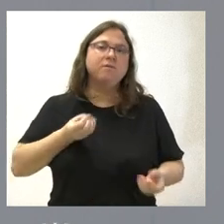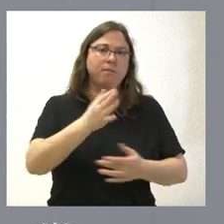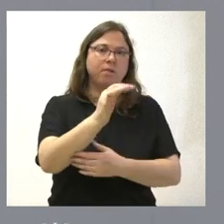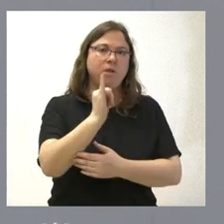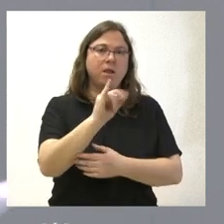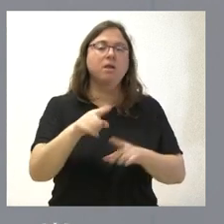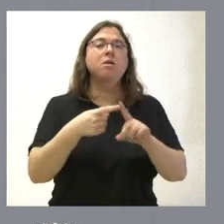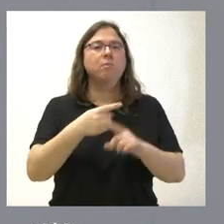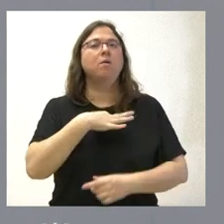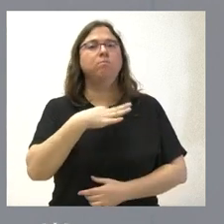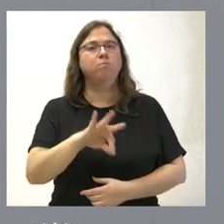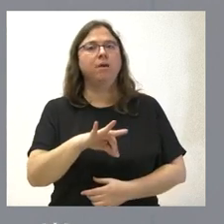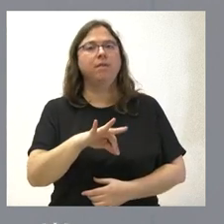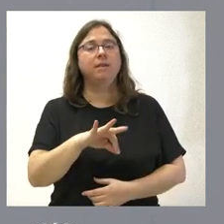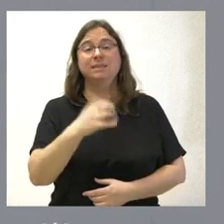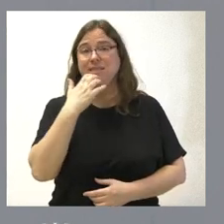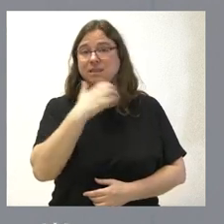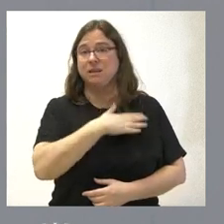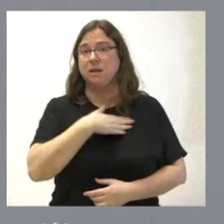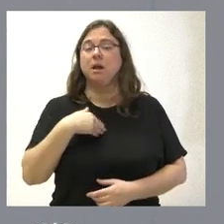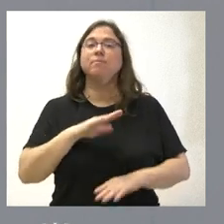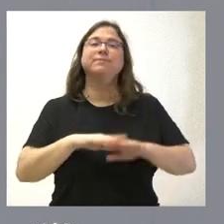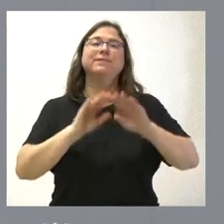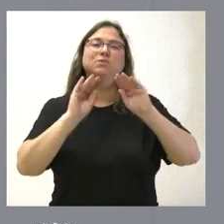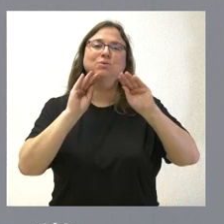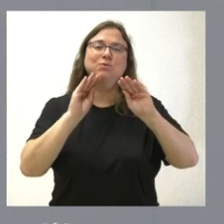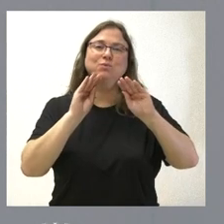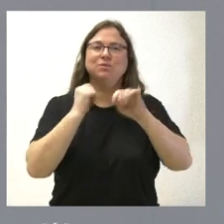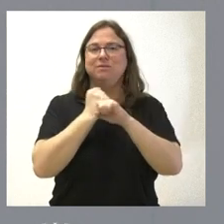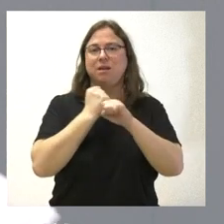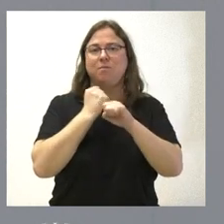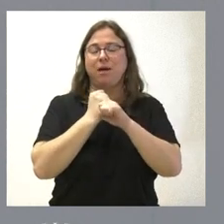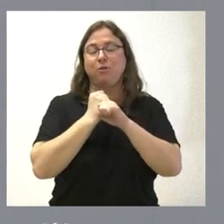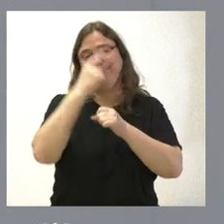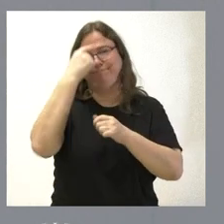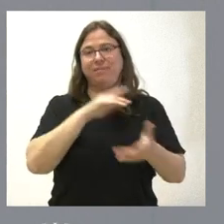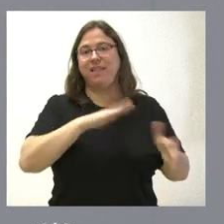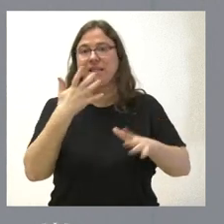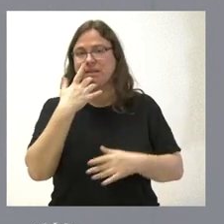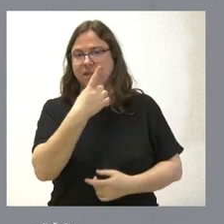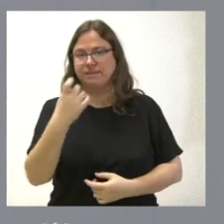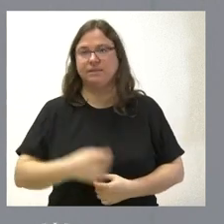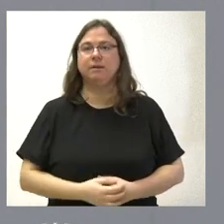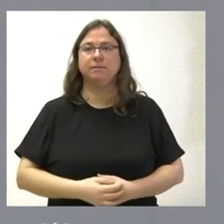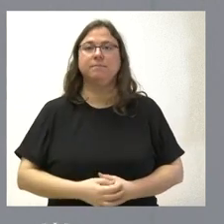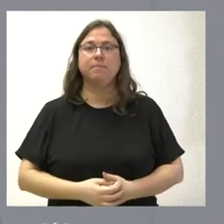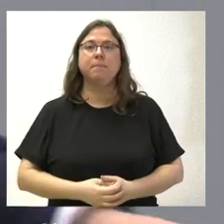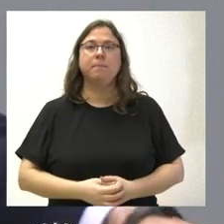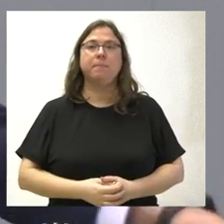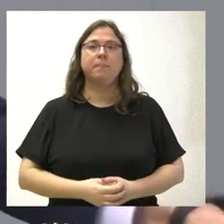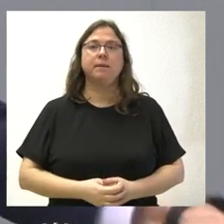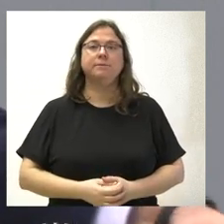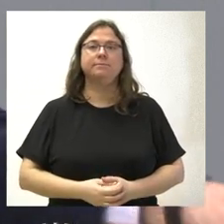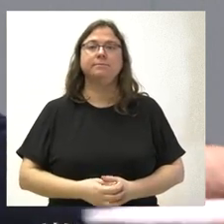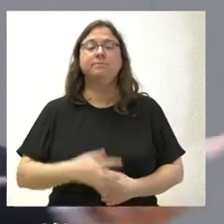también pueden disponer si lo precisan para su trabajo en en digital si es que les fuera interesante